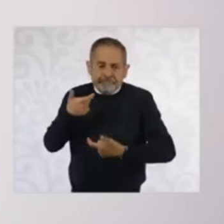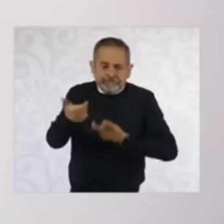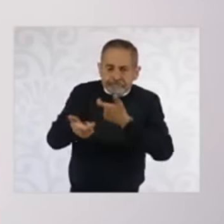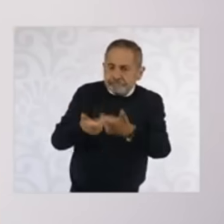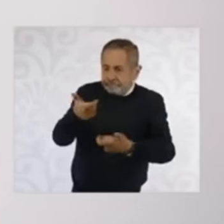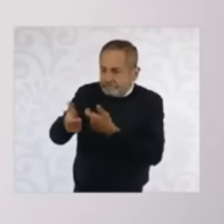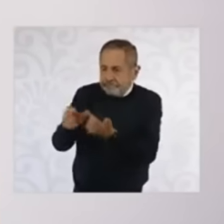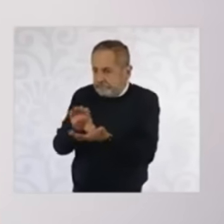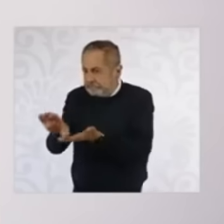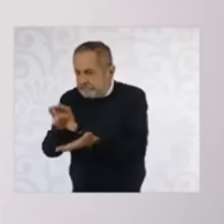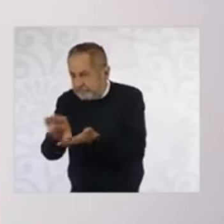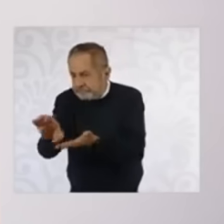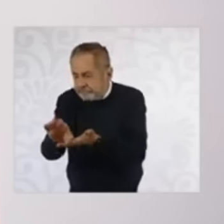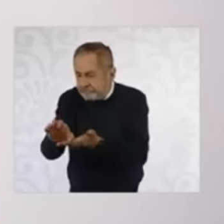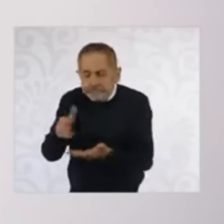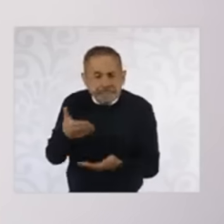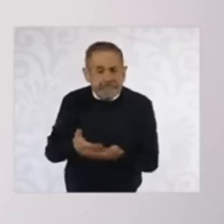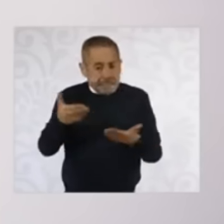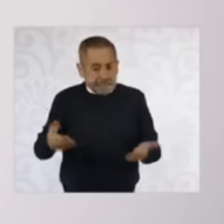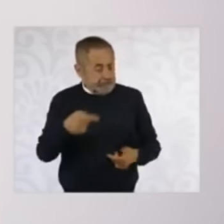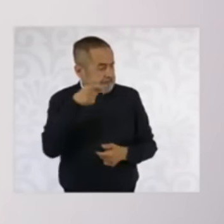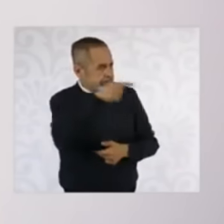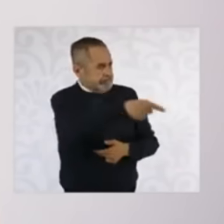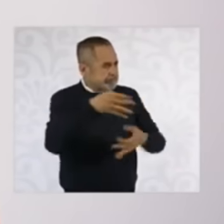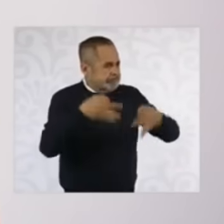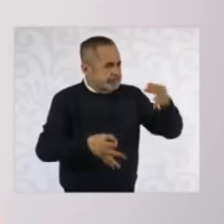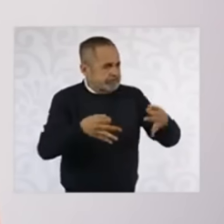Entonces por qué tanto